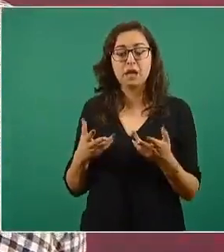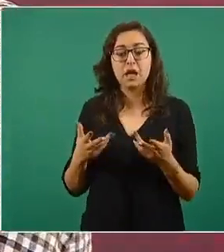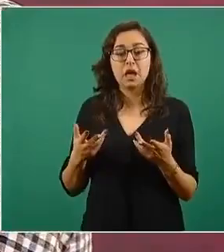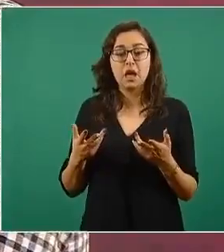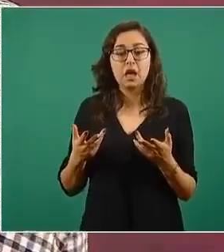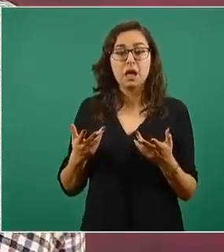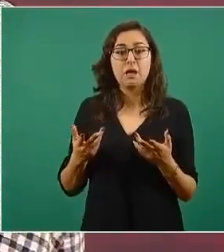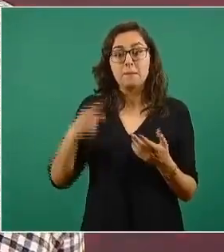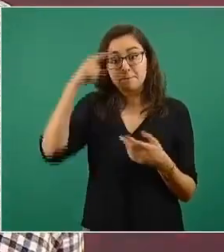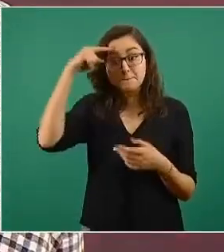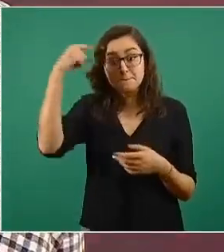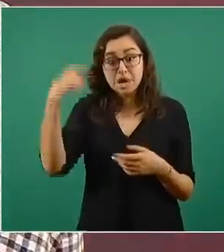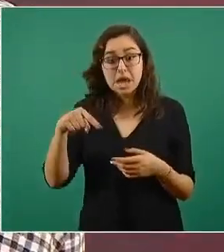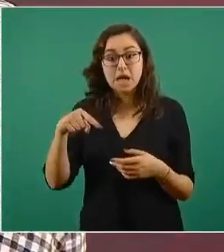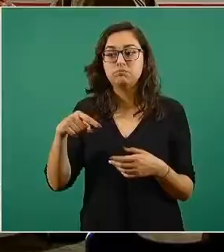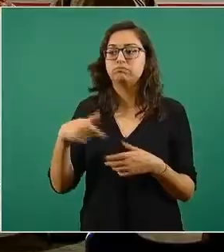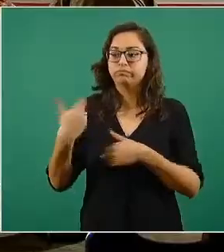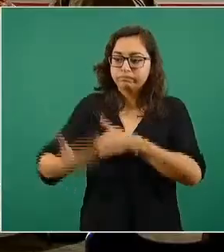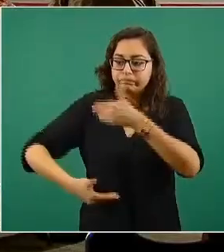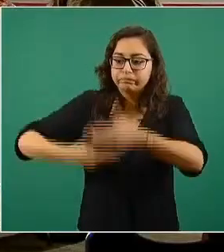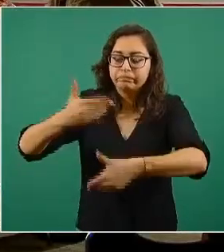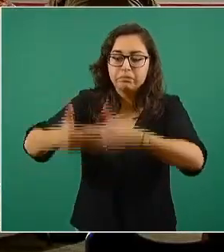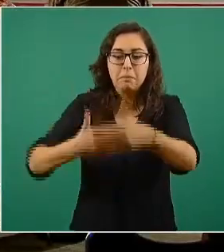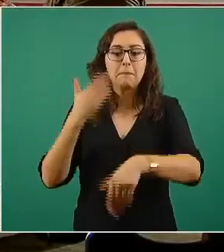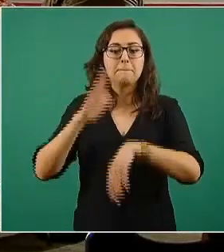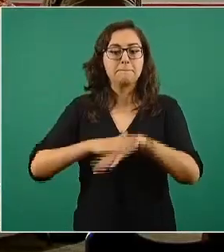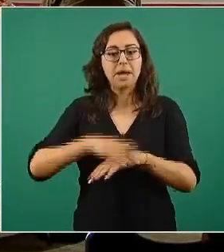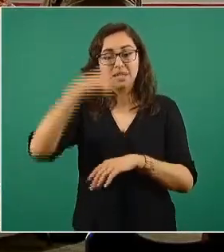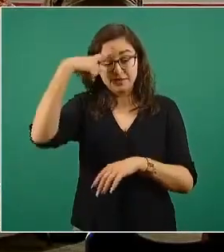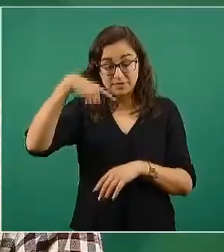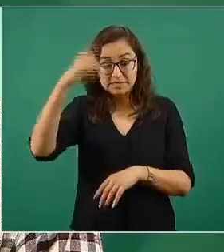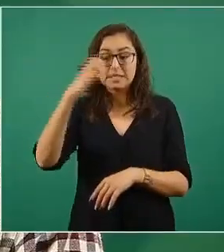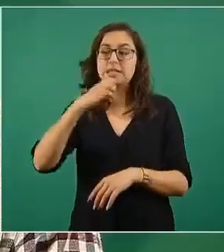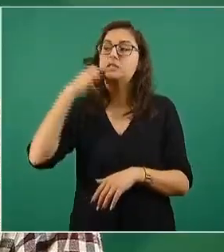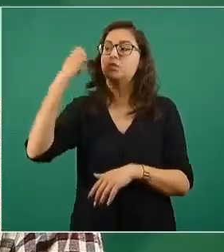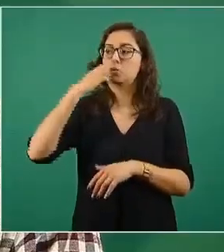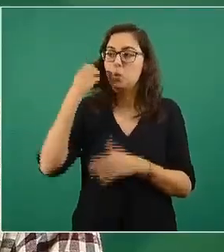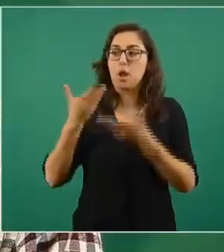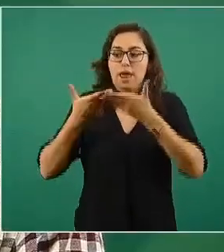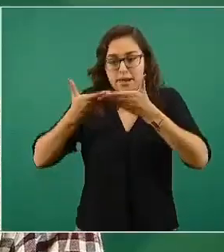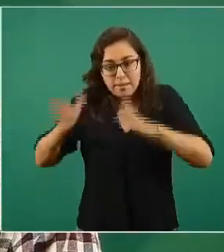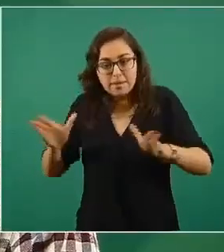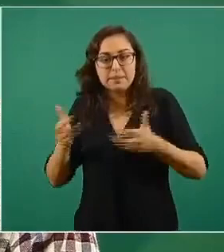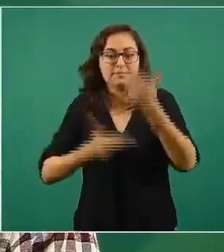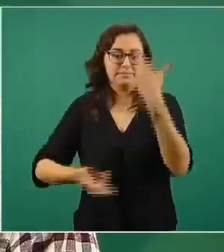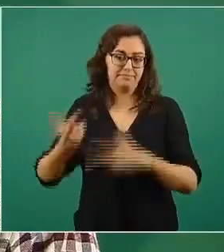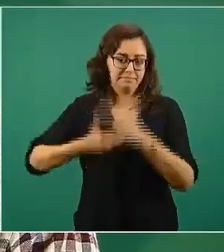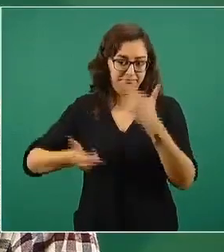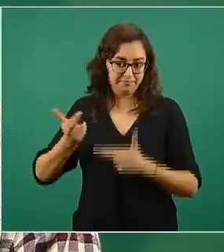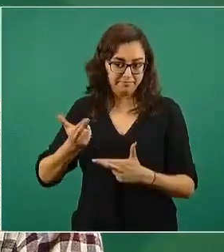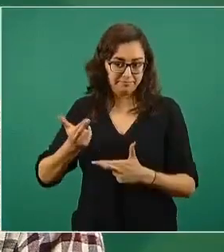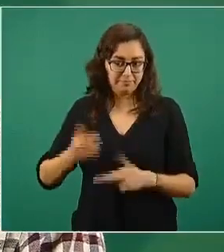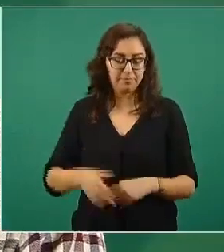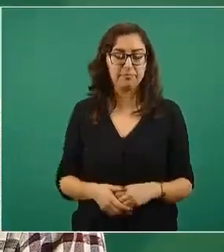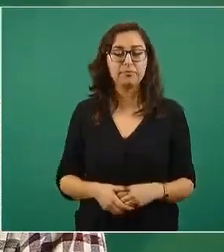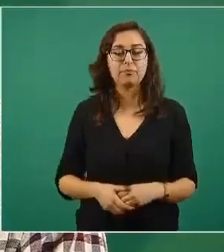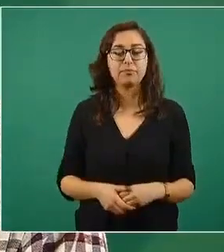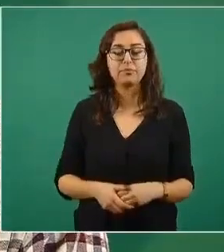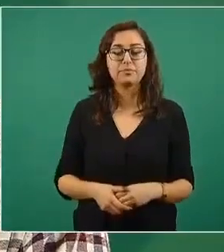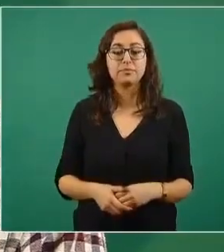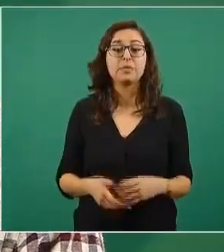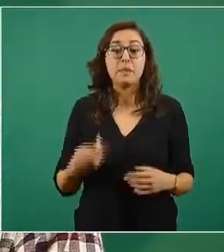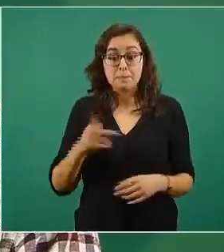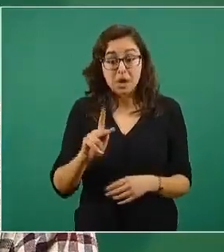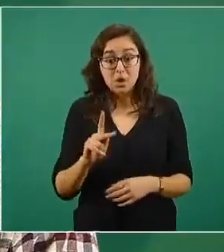magisterio para facilitar el retorno de la normalidad en el sector educativo. Y como usted